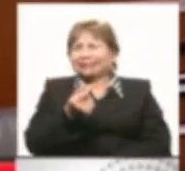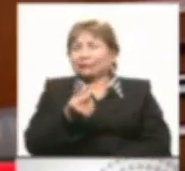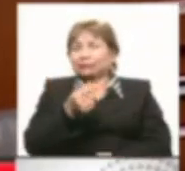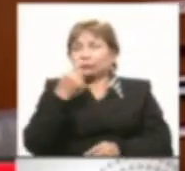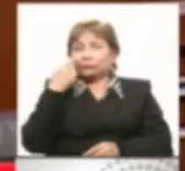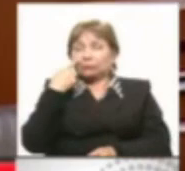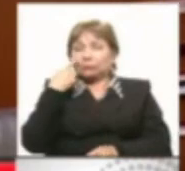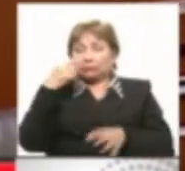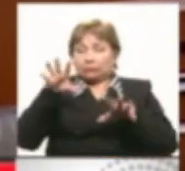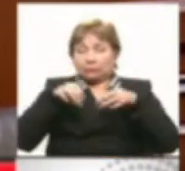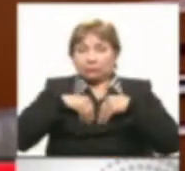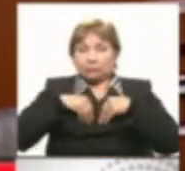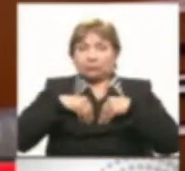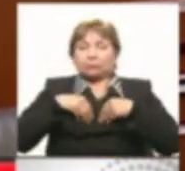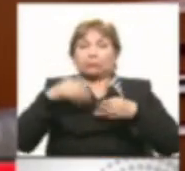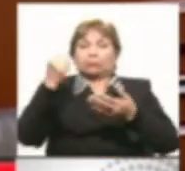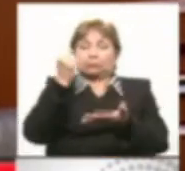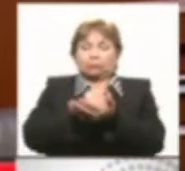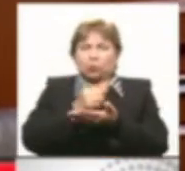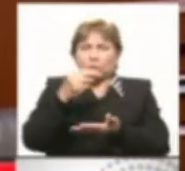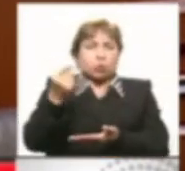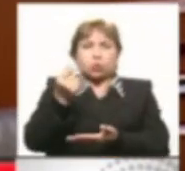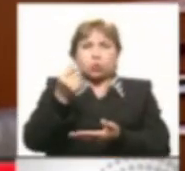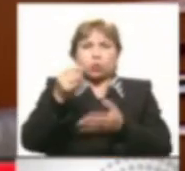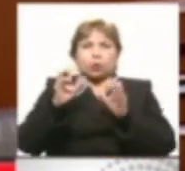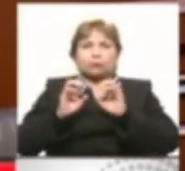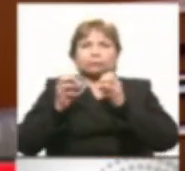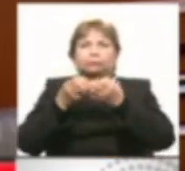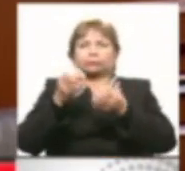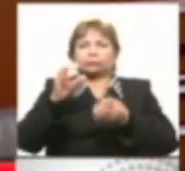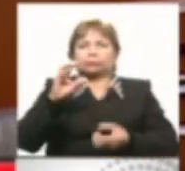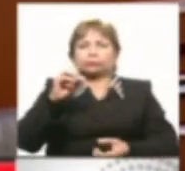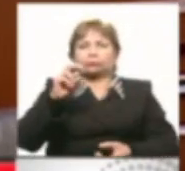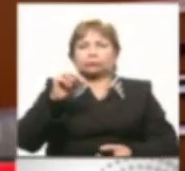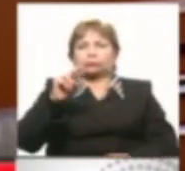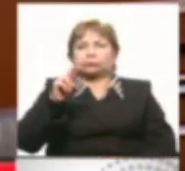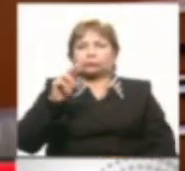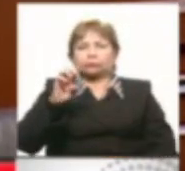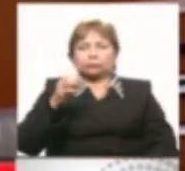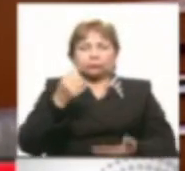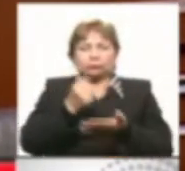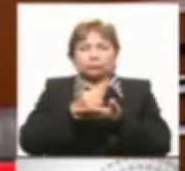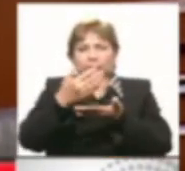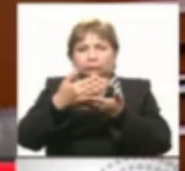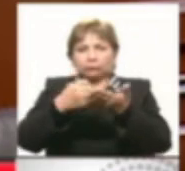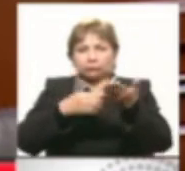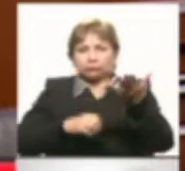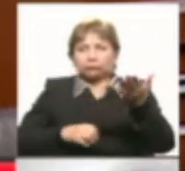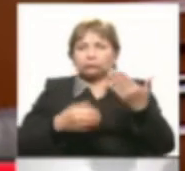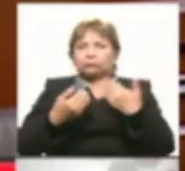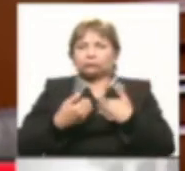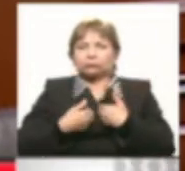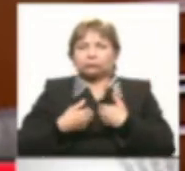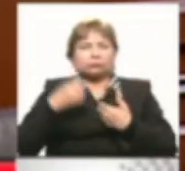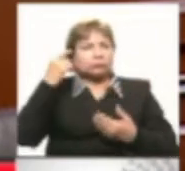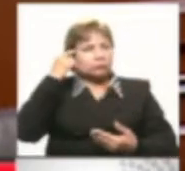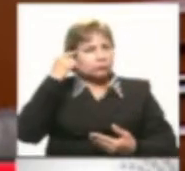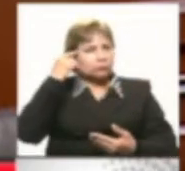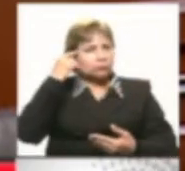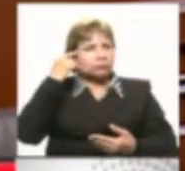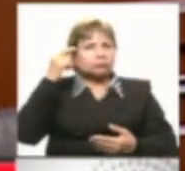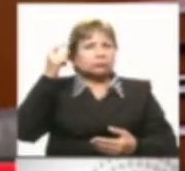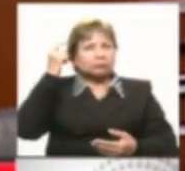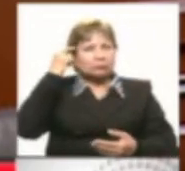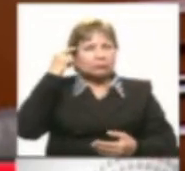ha reconocido un sindicato que tiene relación con Conare, cuyo estatuto contiene el pensamiento